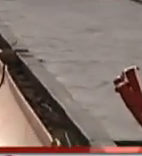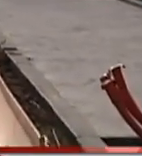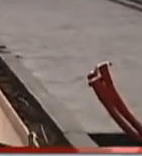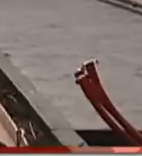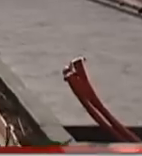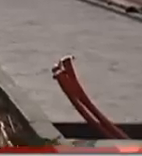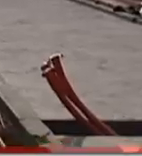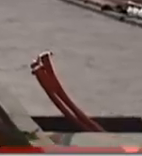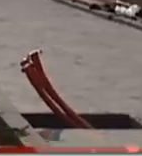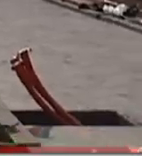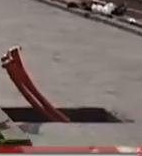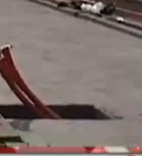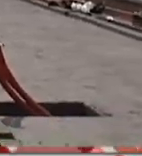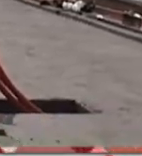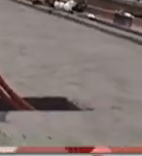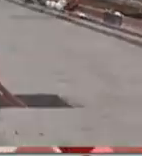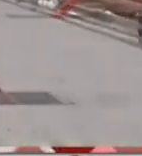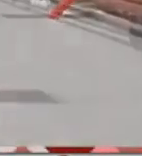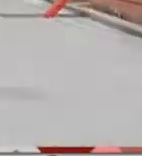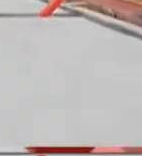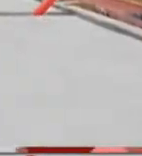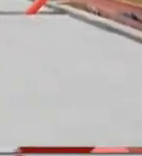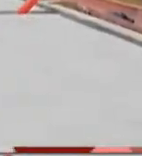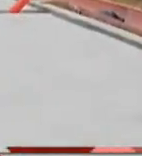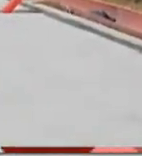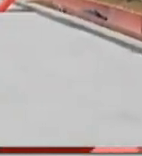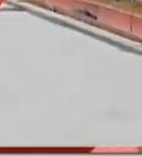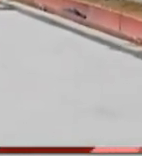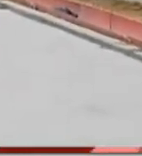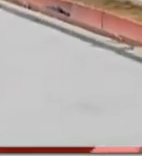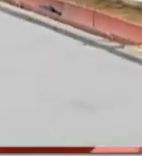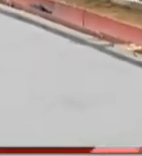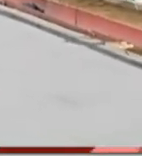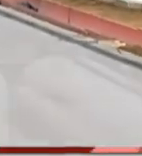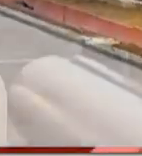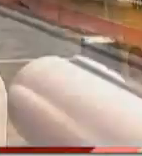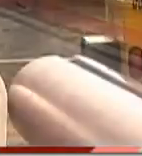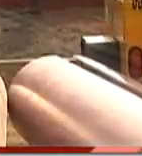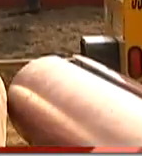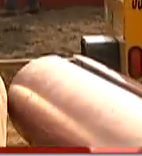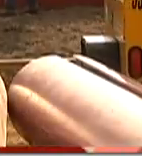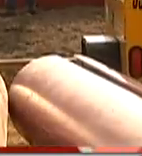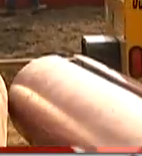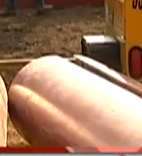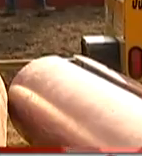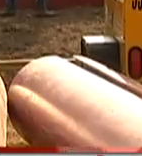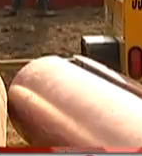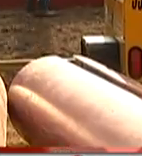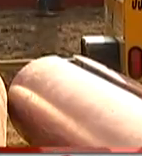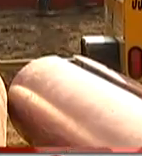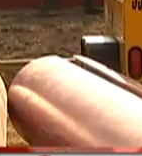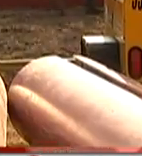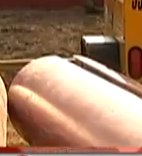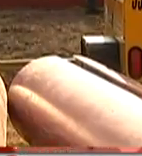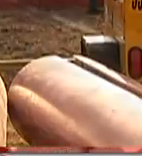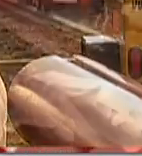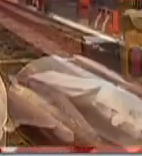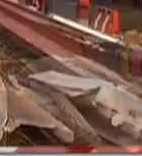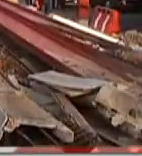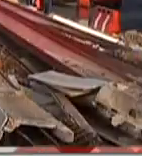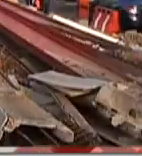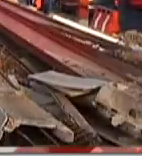arquitectos, ingenieros y biólogos medioambientalistas comenzaron a promover proyectos hídricos para recuperar algunos ríos del Valle de